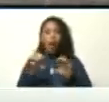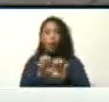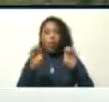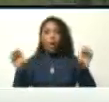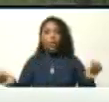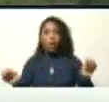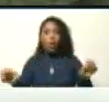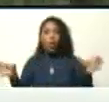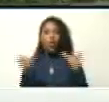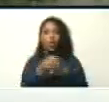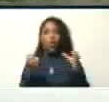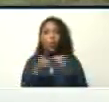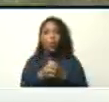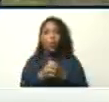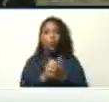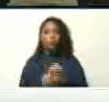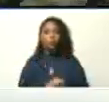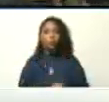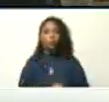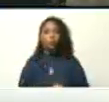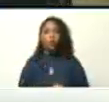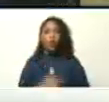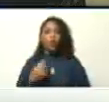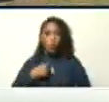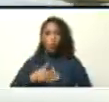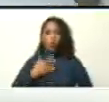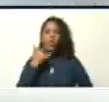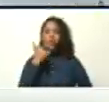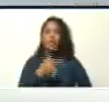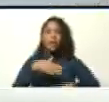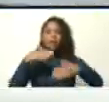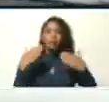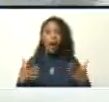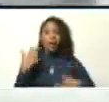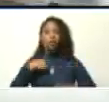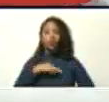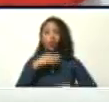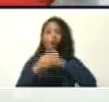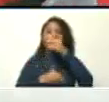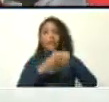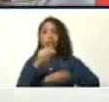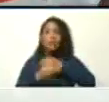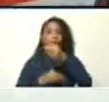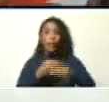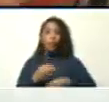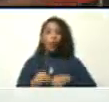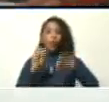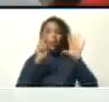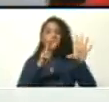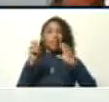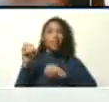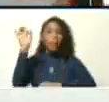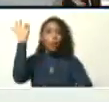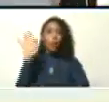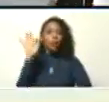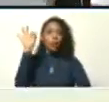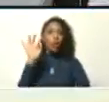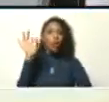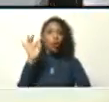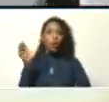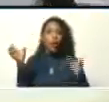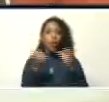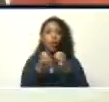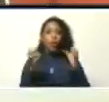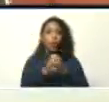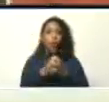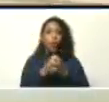las BRICOMIL. Y puedo anunciar que hemos conformado el 70% de BRICOMIL